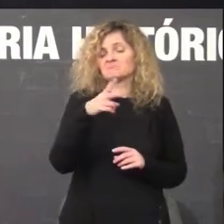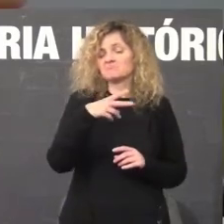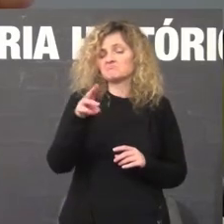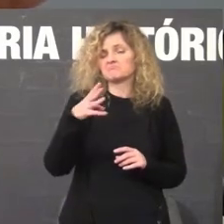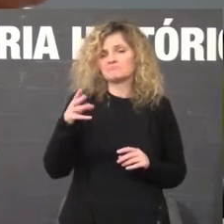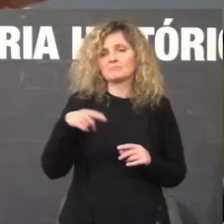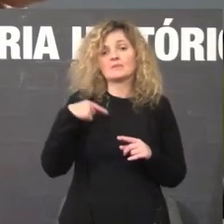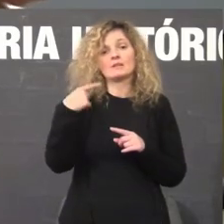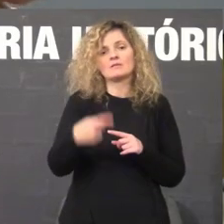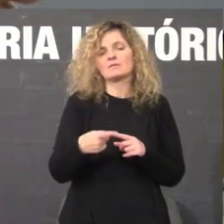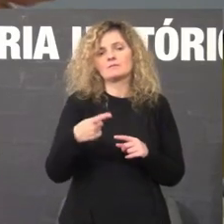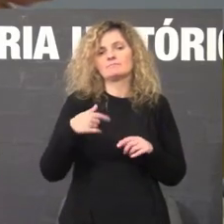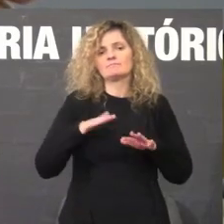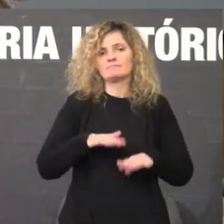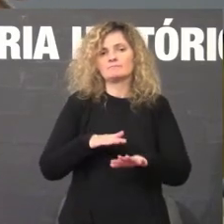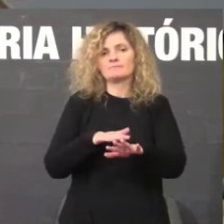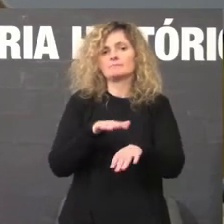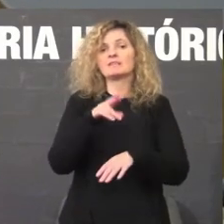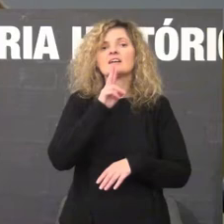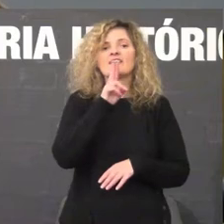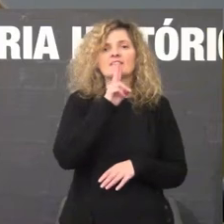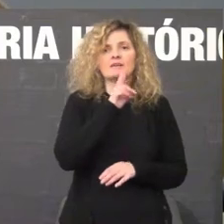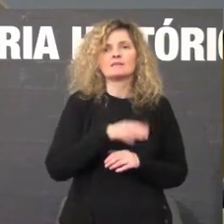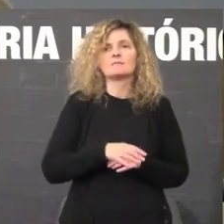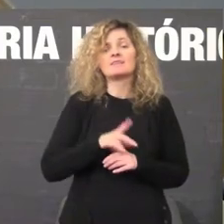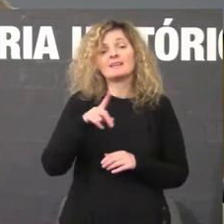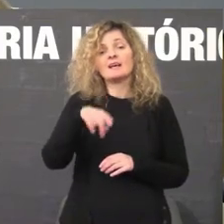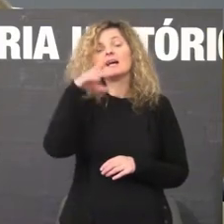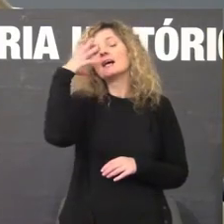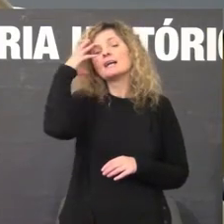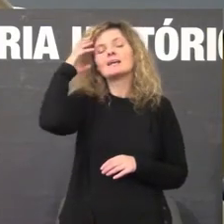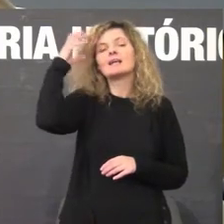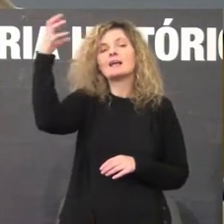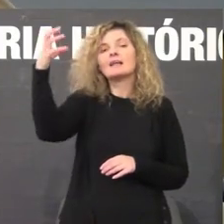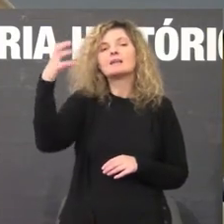produce la Marcha Verde. Y el rey